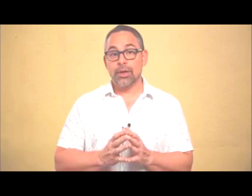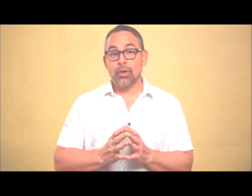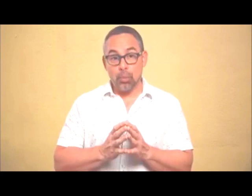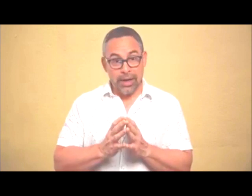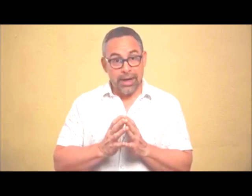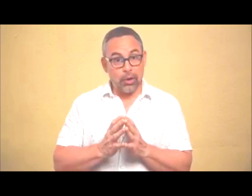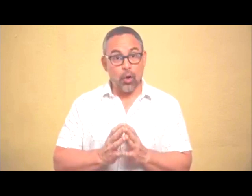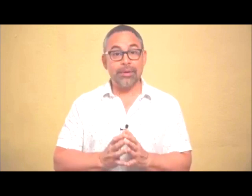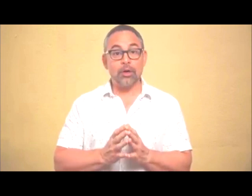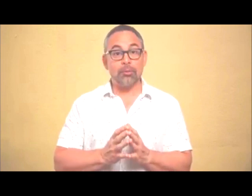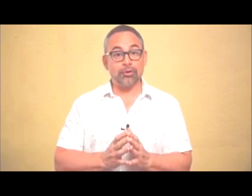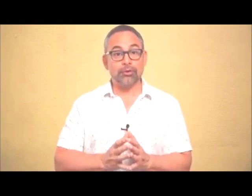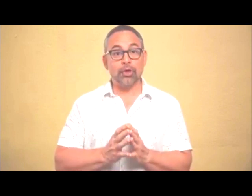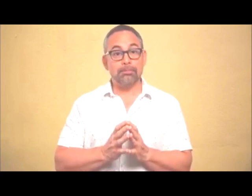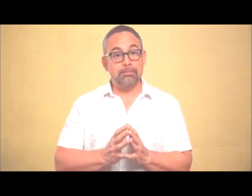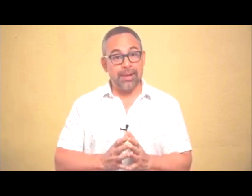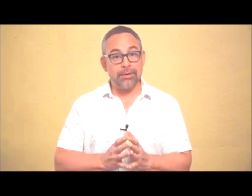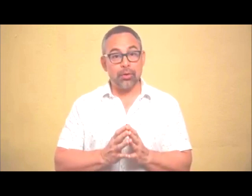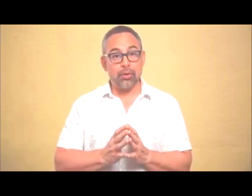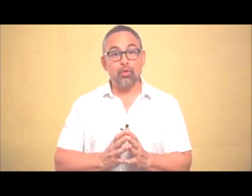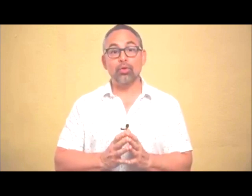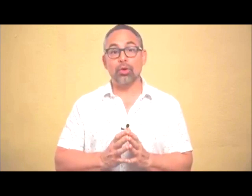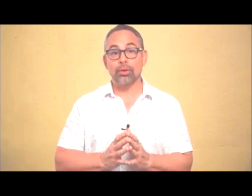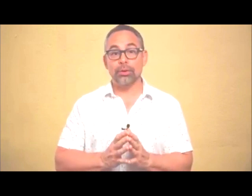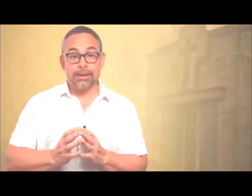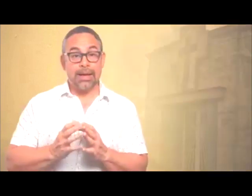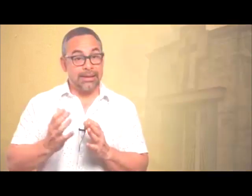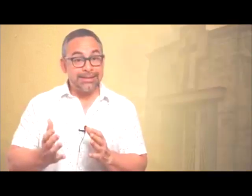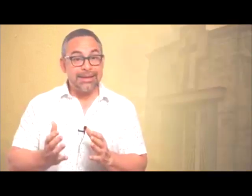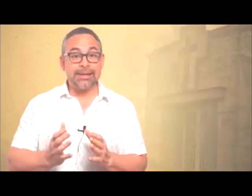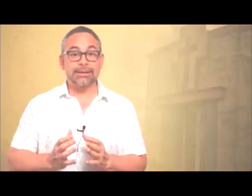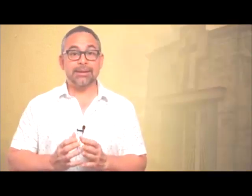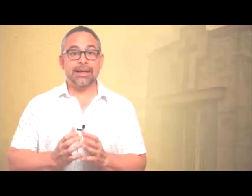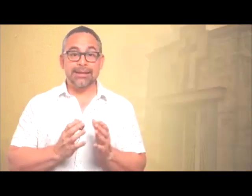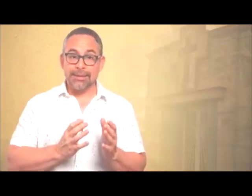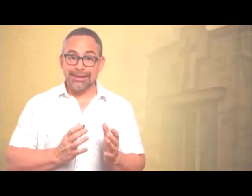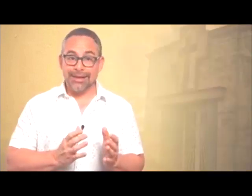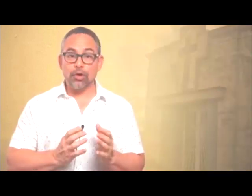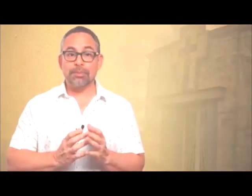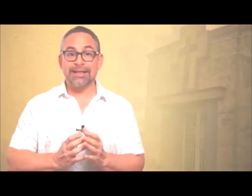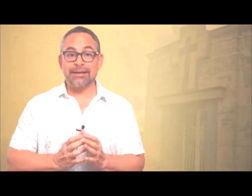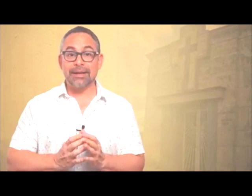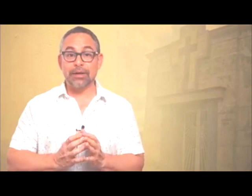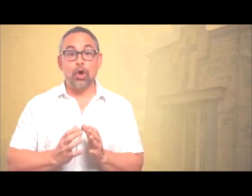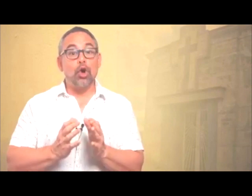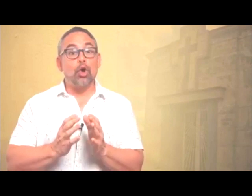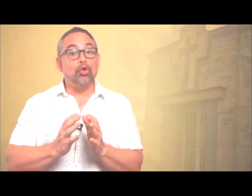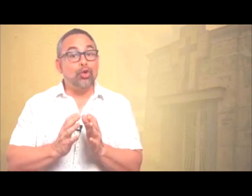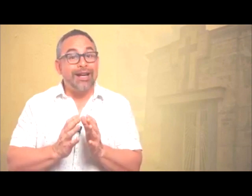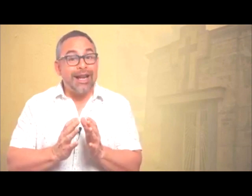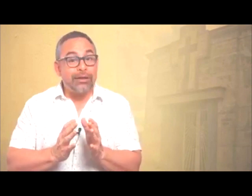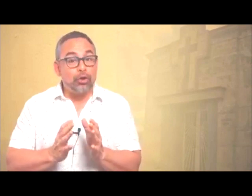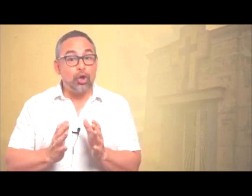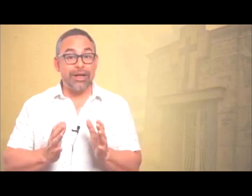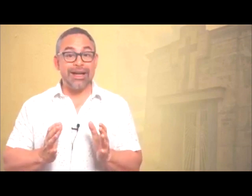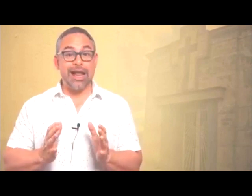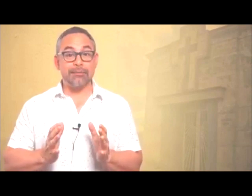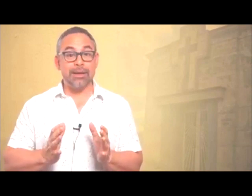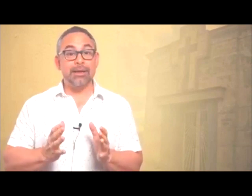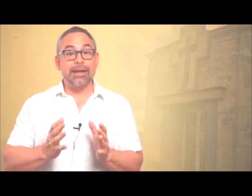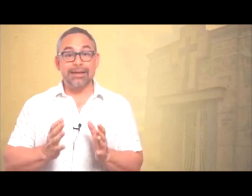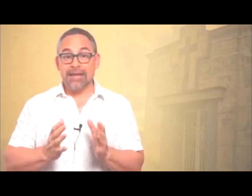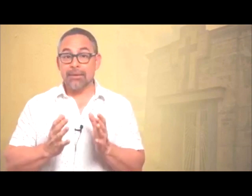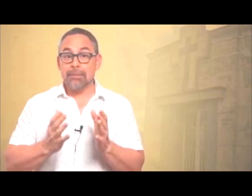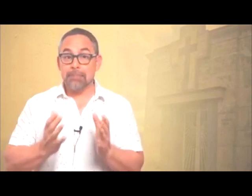noche, muere el joven compositor Pedro Junco. Al día siguiente, en el cementerio de Pinar del Río, con un gran dolor en el